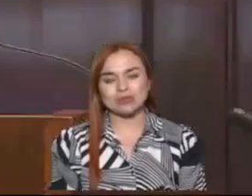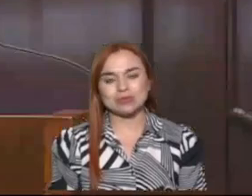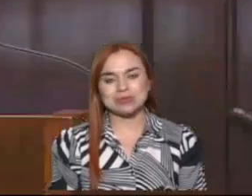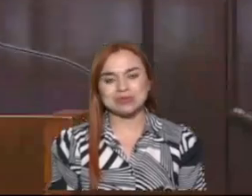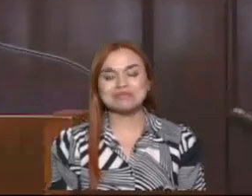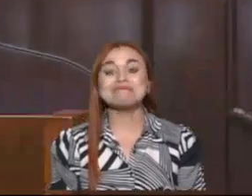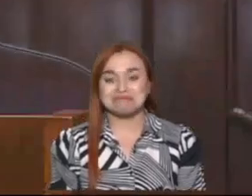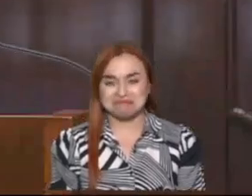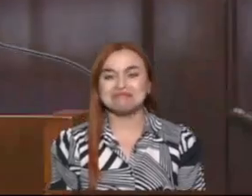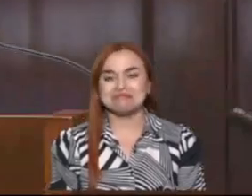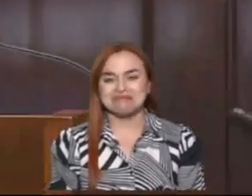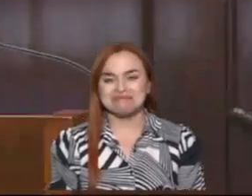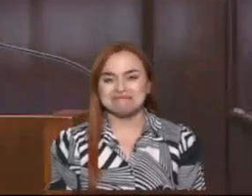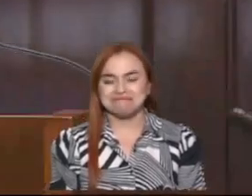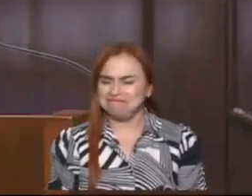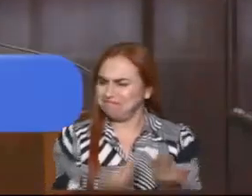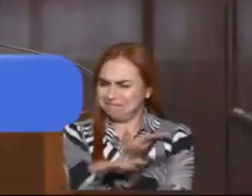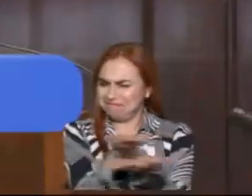Panameños todos,